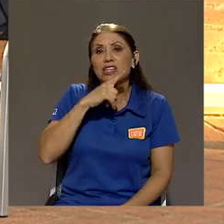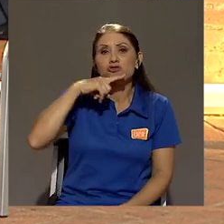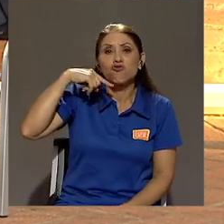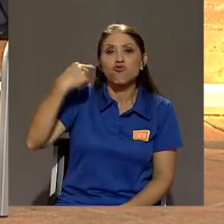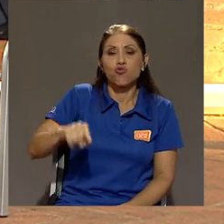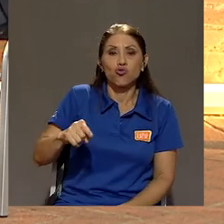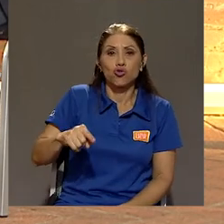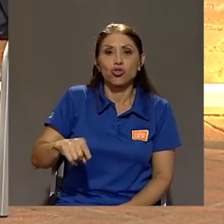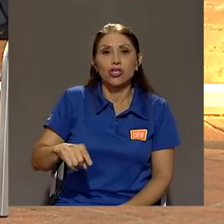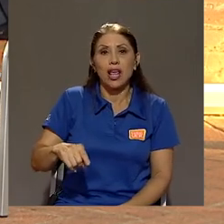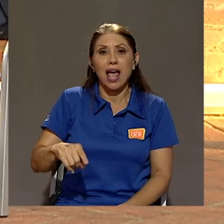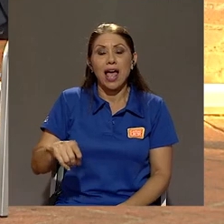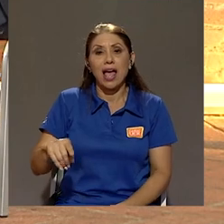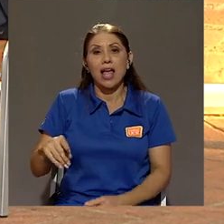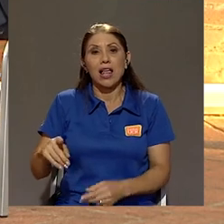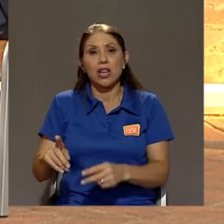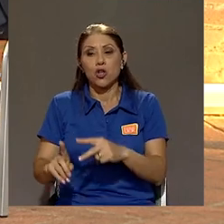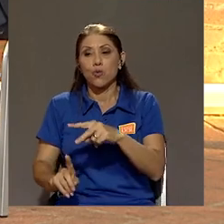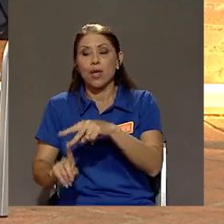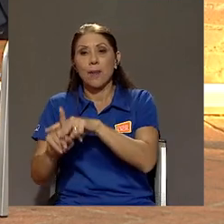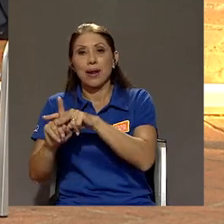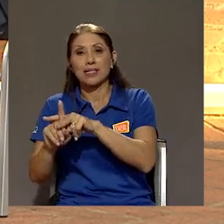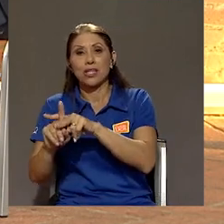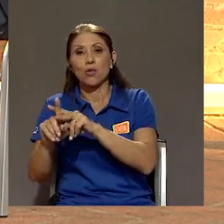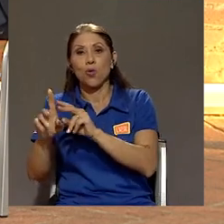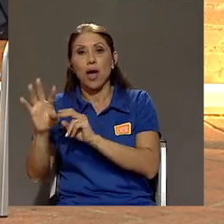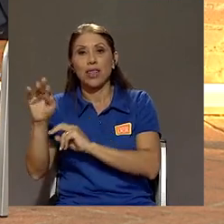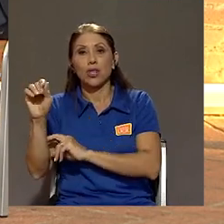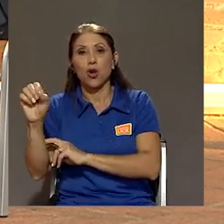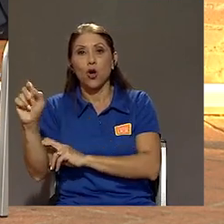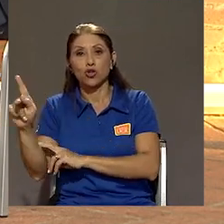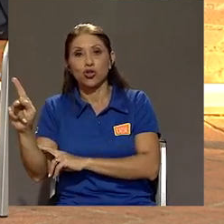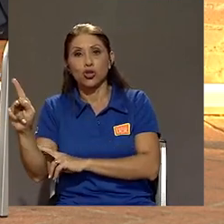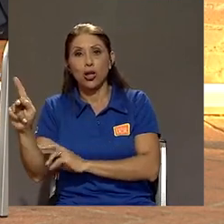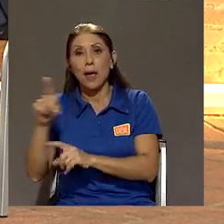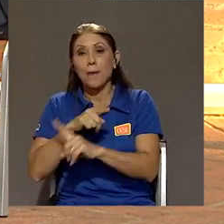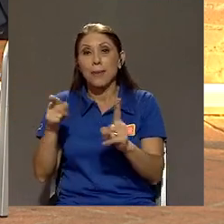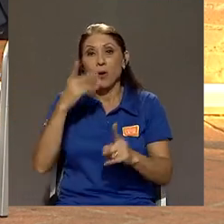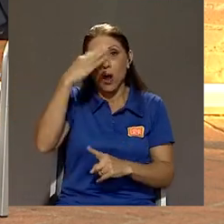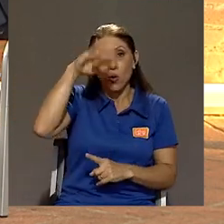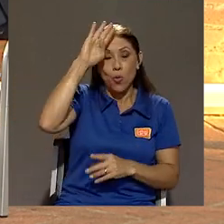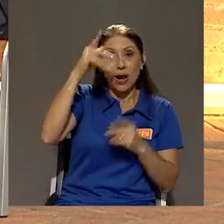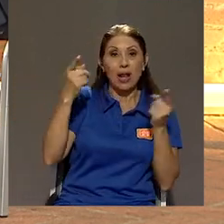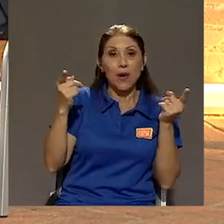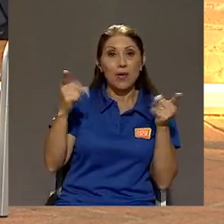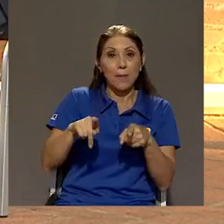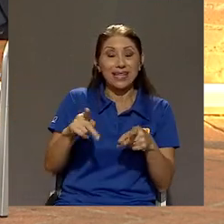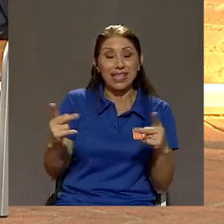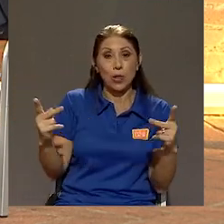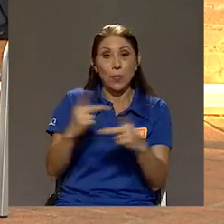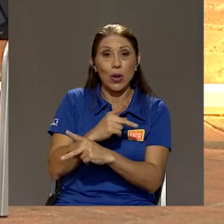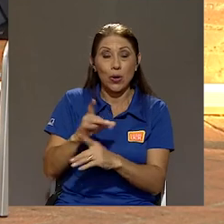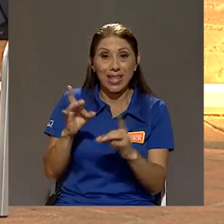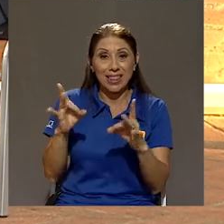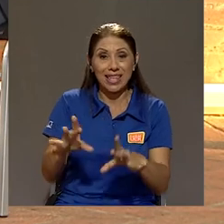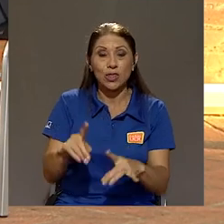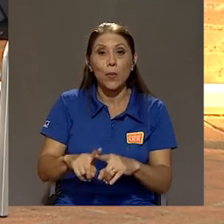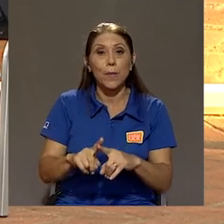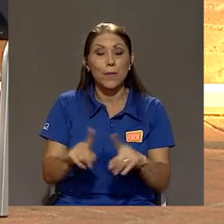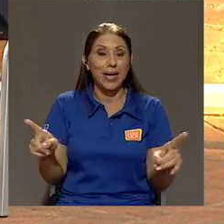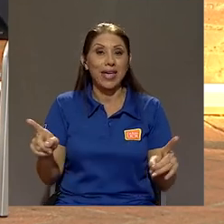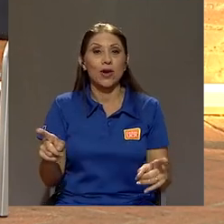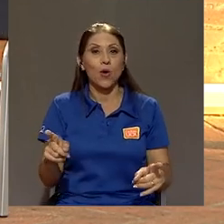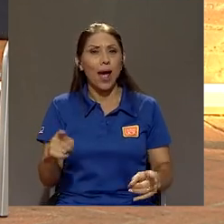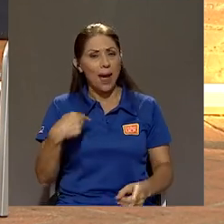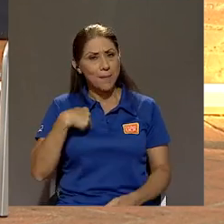si Rusia le hubiera parecido atroz, Cuba le hubiera parecido peor tantito, como decimos en México. Muy pero me parece, por el